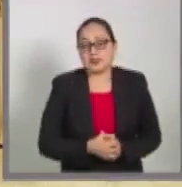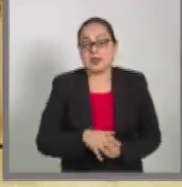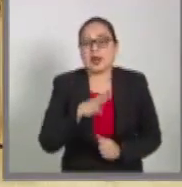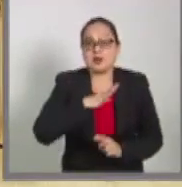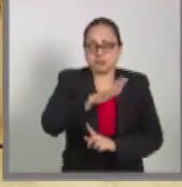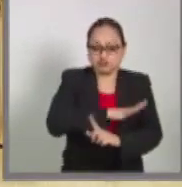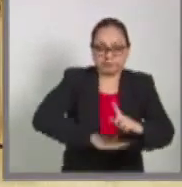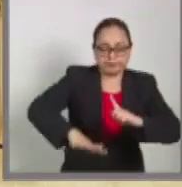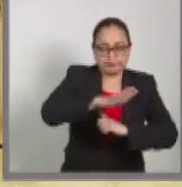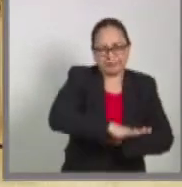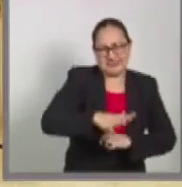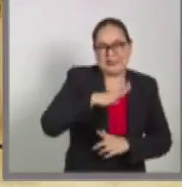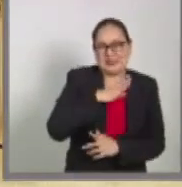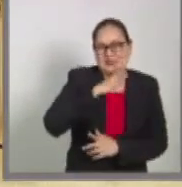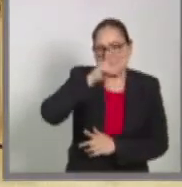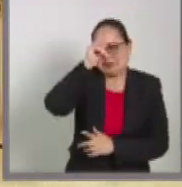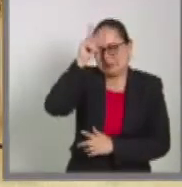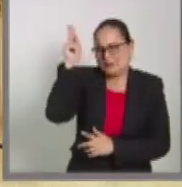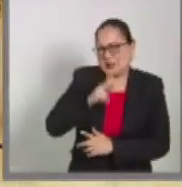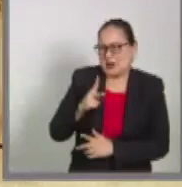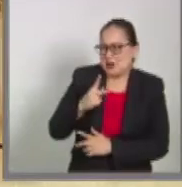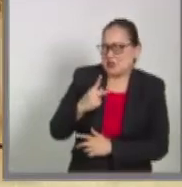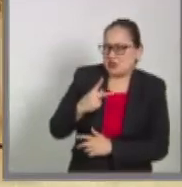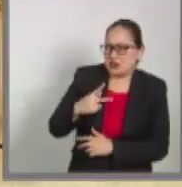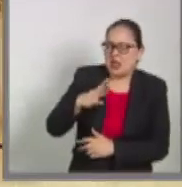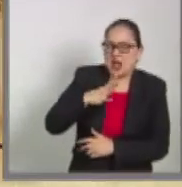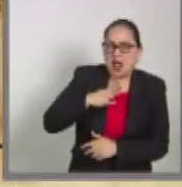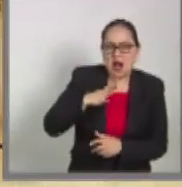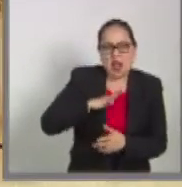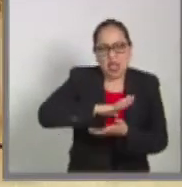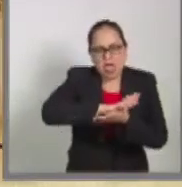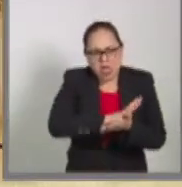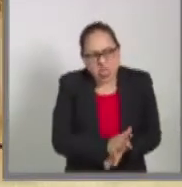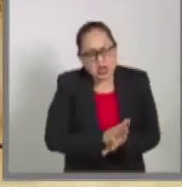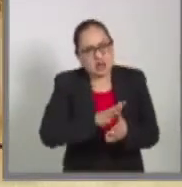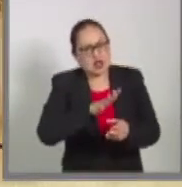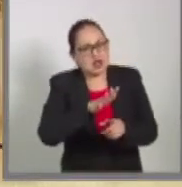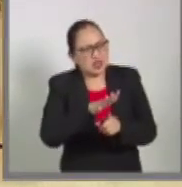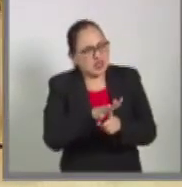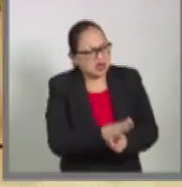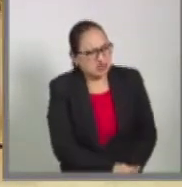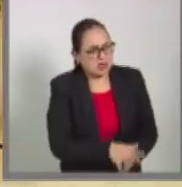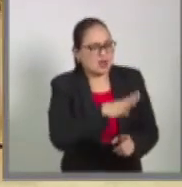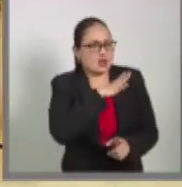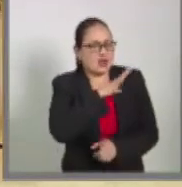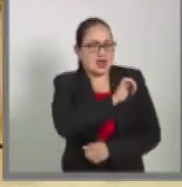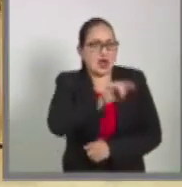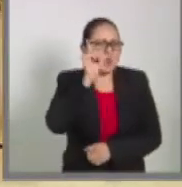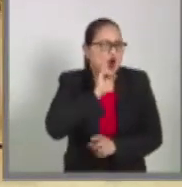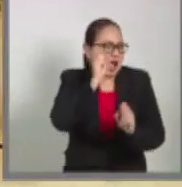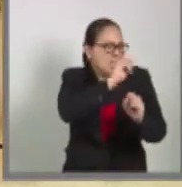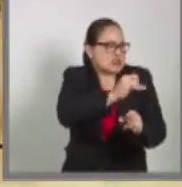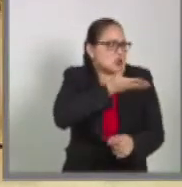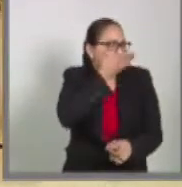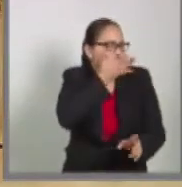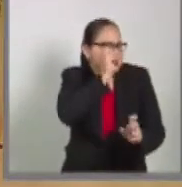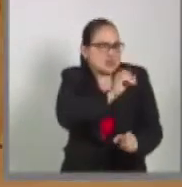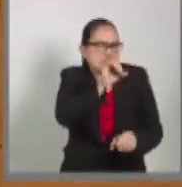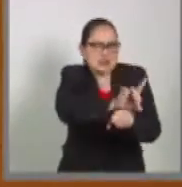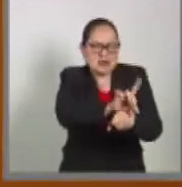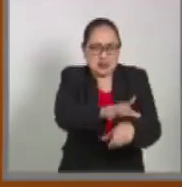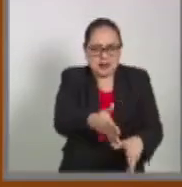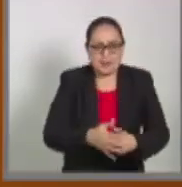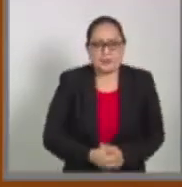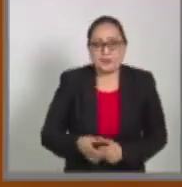ambientes laborales hostiles donde se intimida y se humilla a las mujeres de manera cotidiana. El mundo